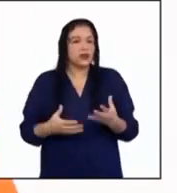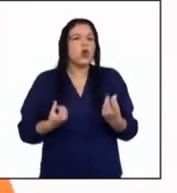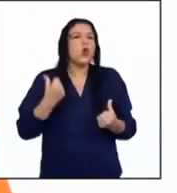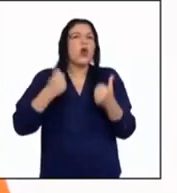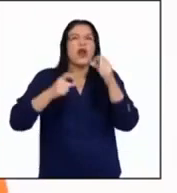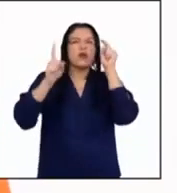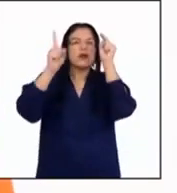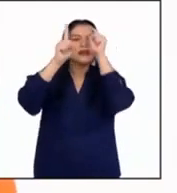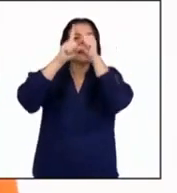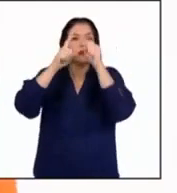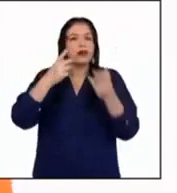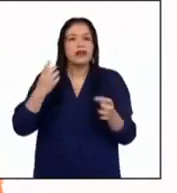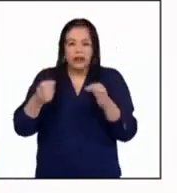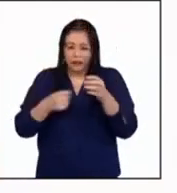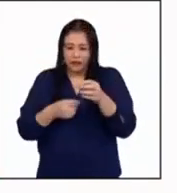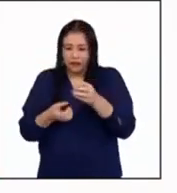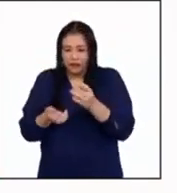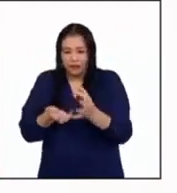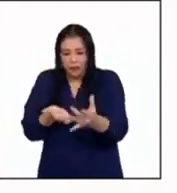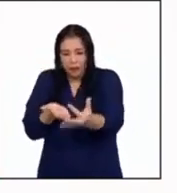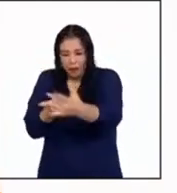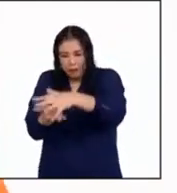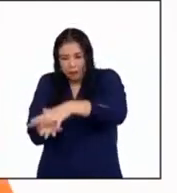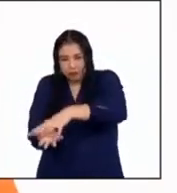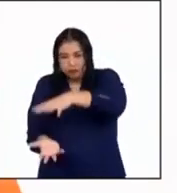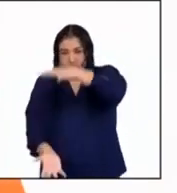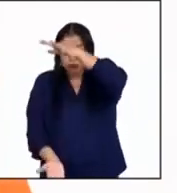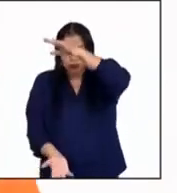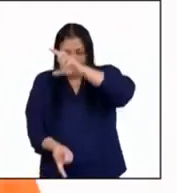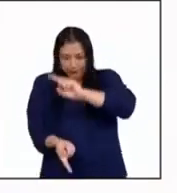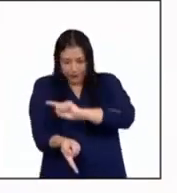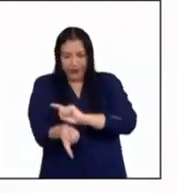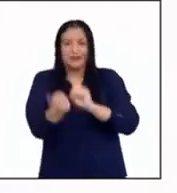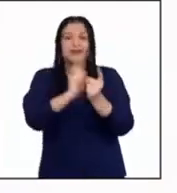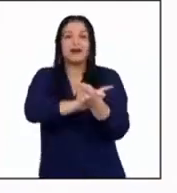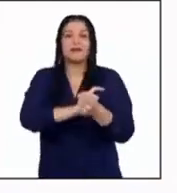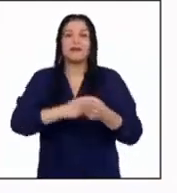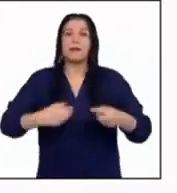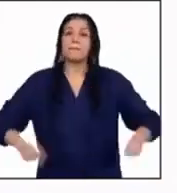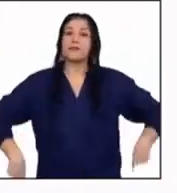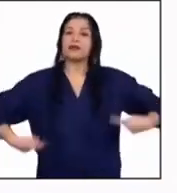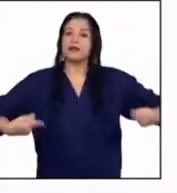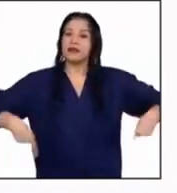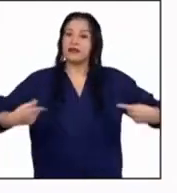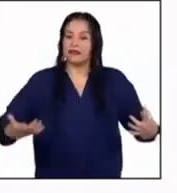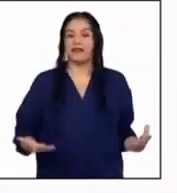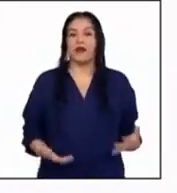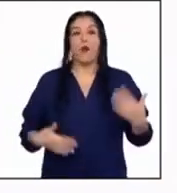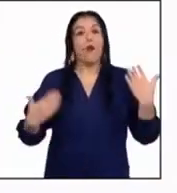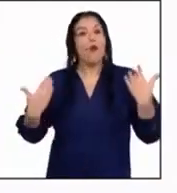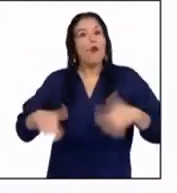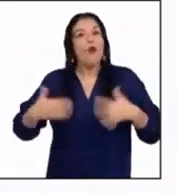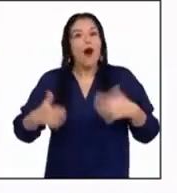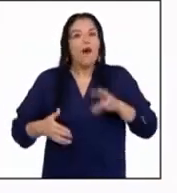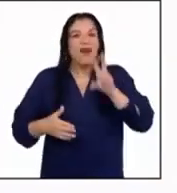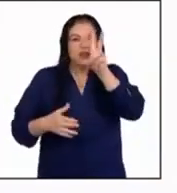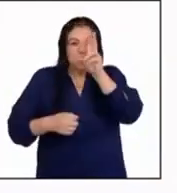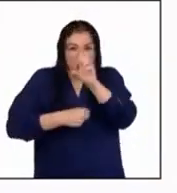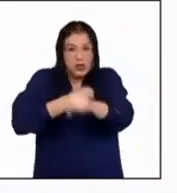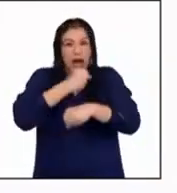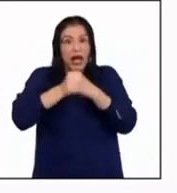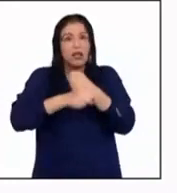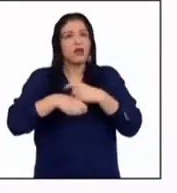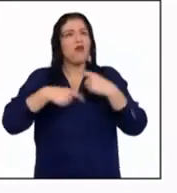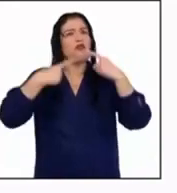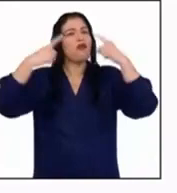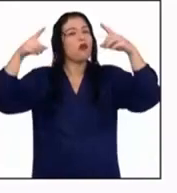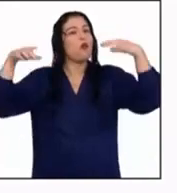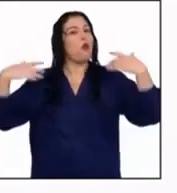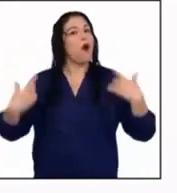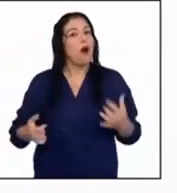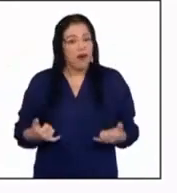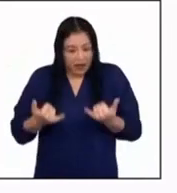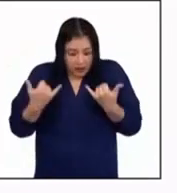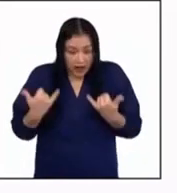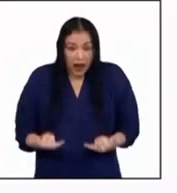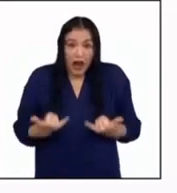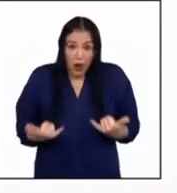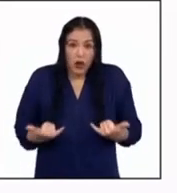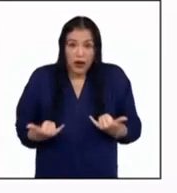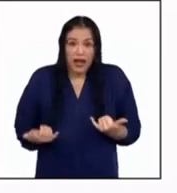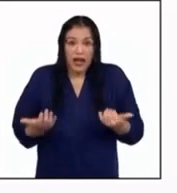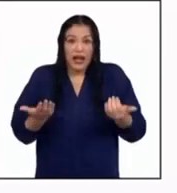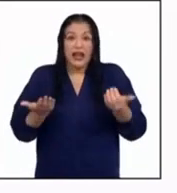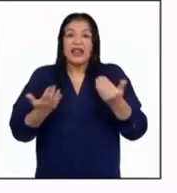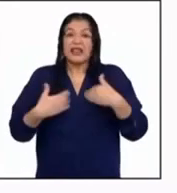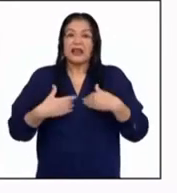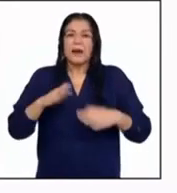de intercambiarlas por sillas de ruedas. En solo 2 años tuvo tanto éxito que a la fecha cuenta